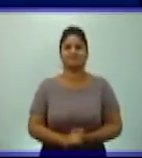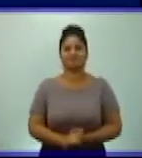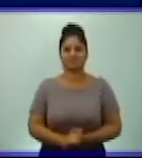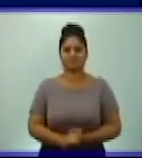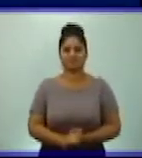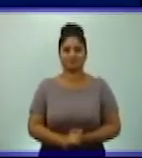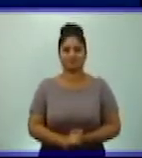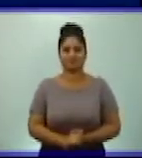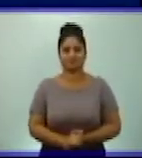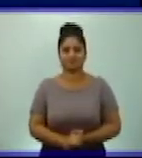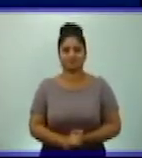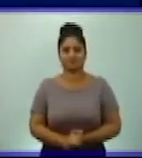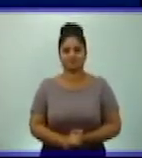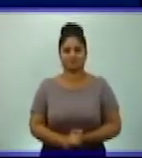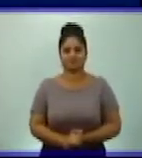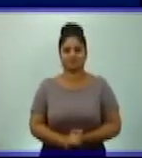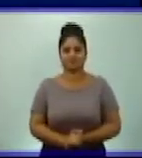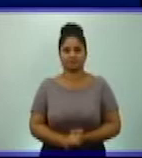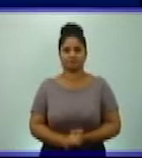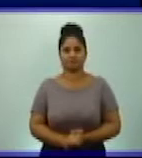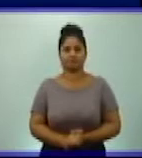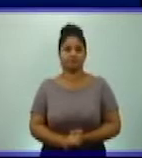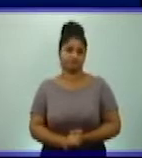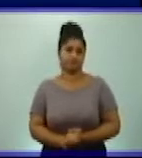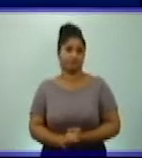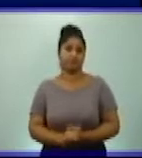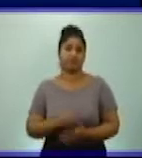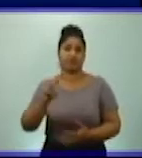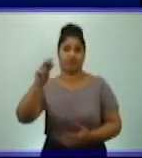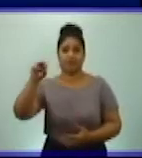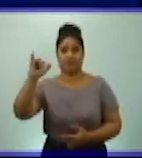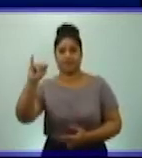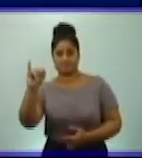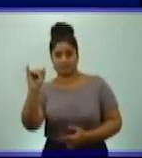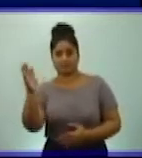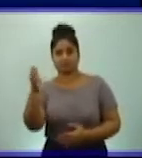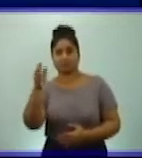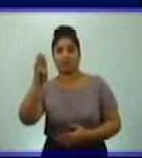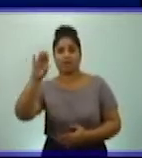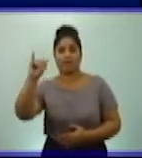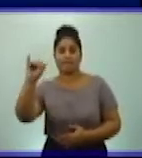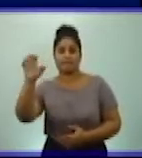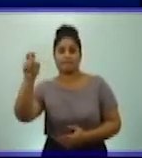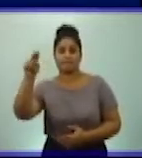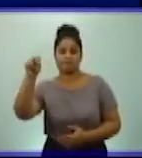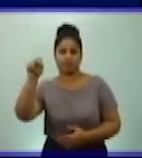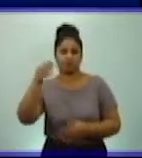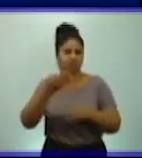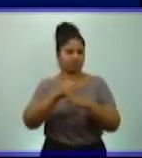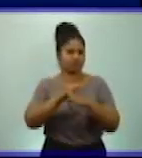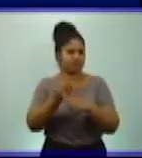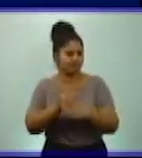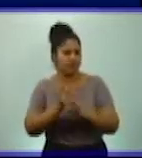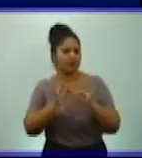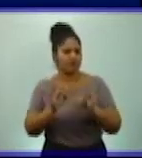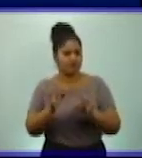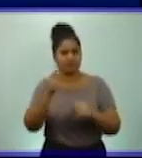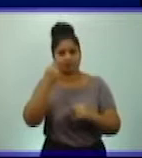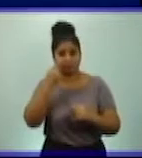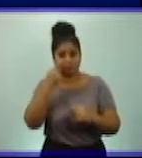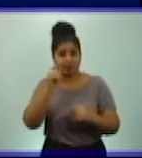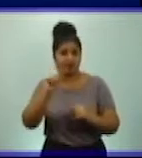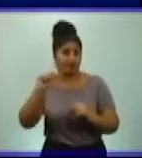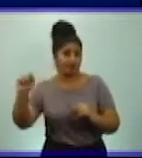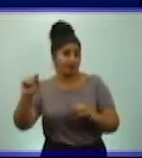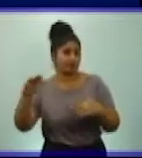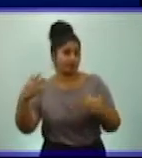de sintagma como sustantivo, como sintagma que está desempeñando. Por tanto, podemos arribar a la conclusión, en las obras líricas